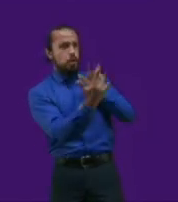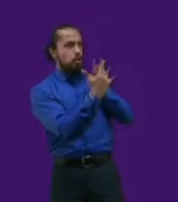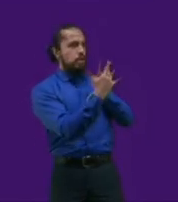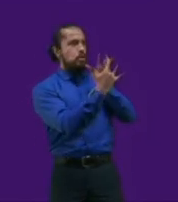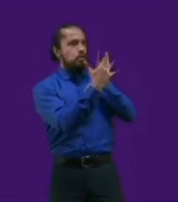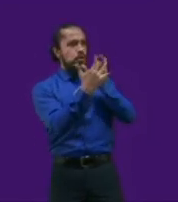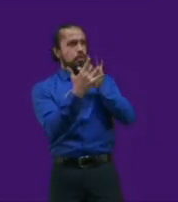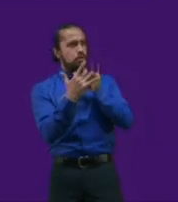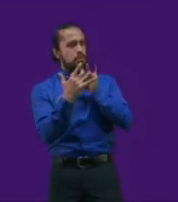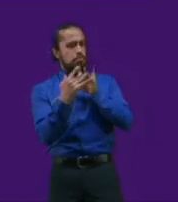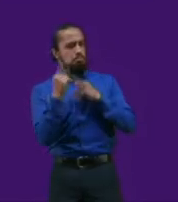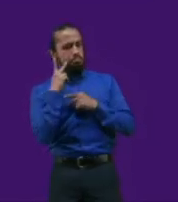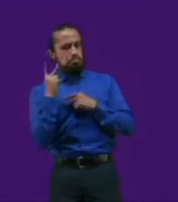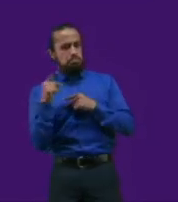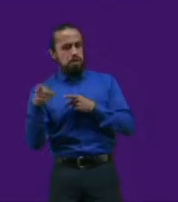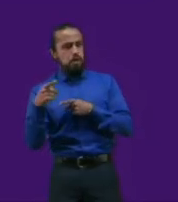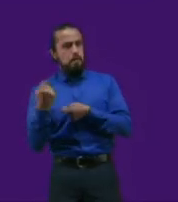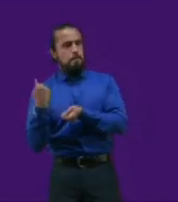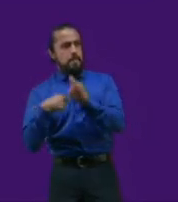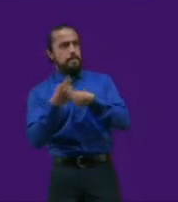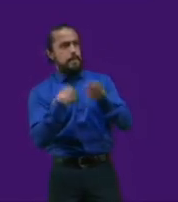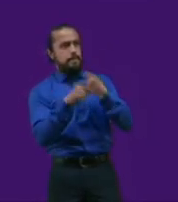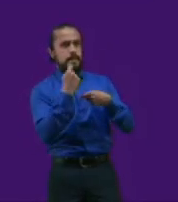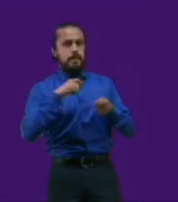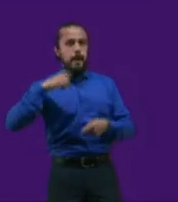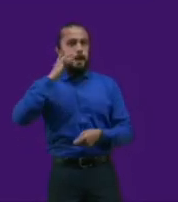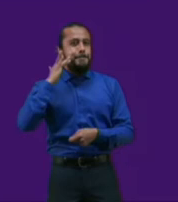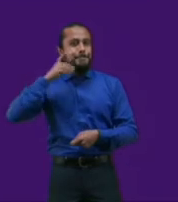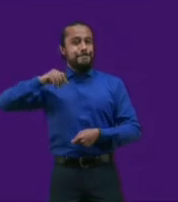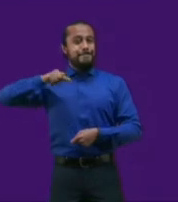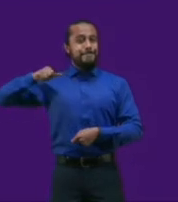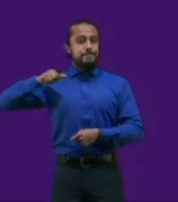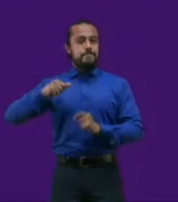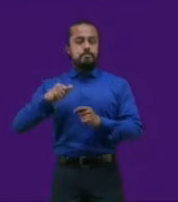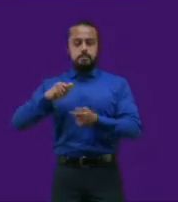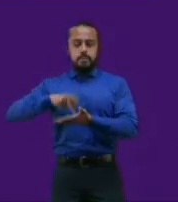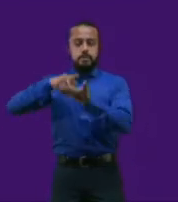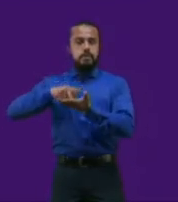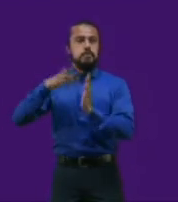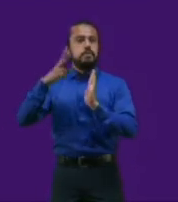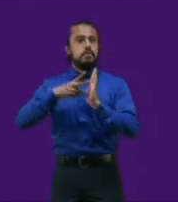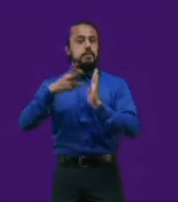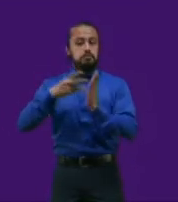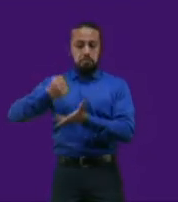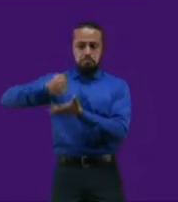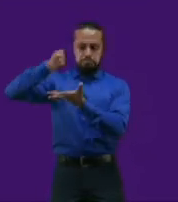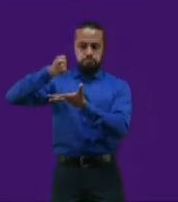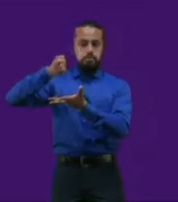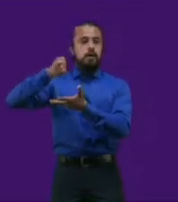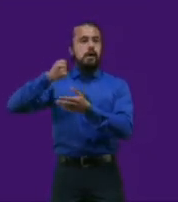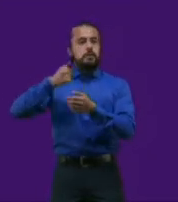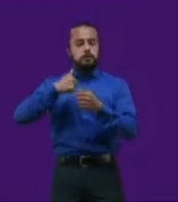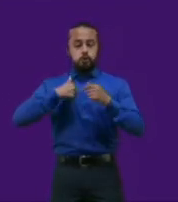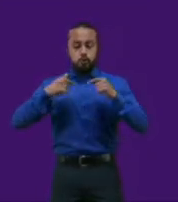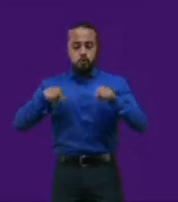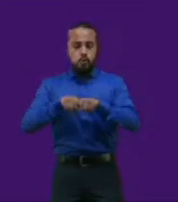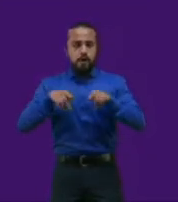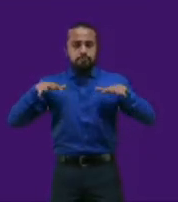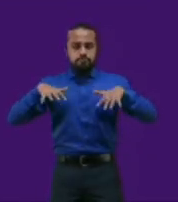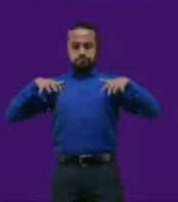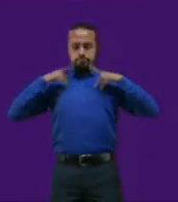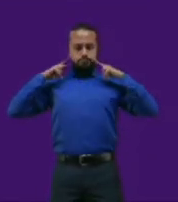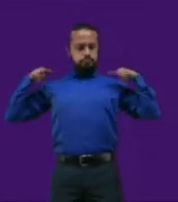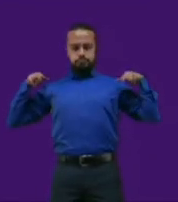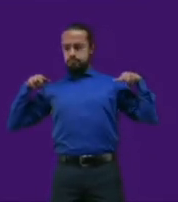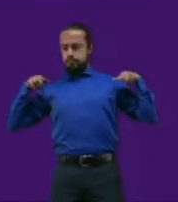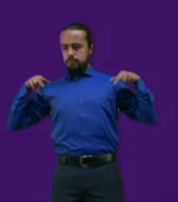comprando limones a $3,000 el kilo. Y entonces, pues ahí, o sea, en este caso, como viendo las necesidades de los dos